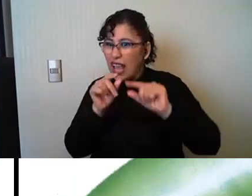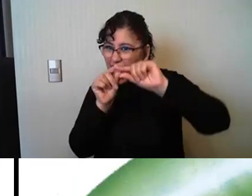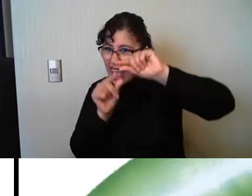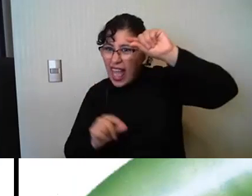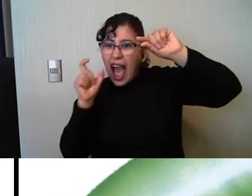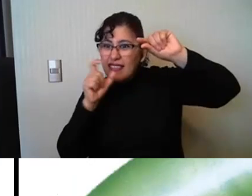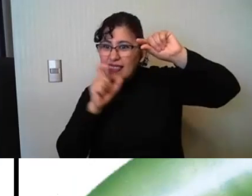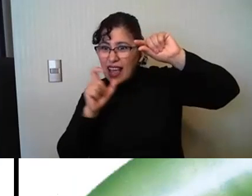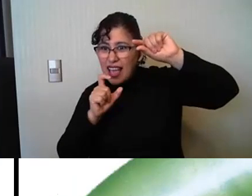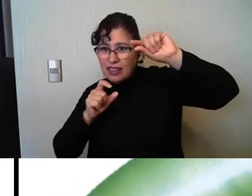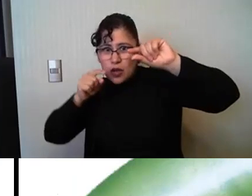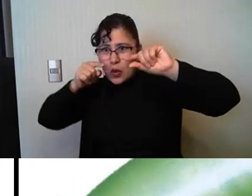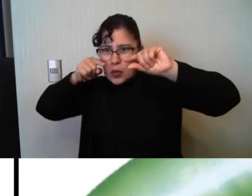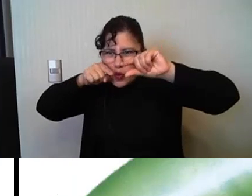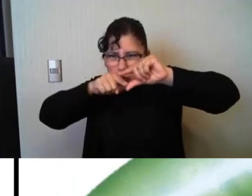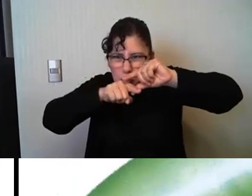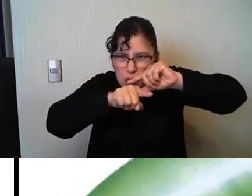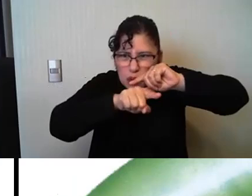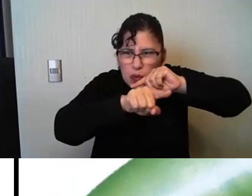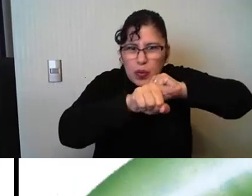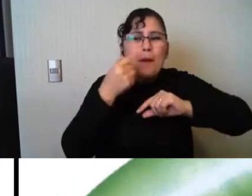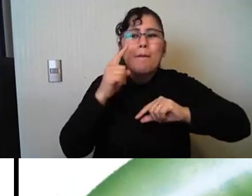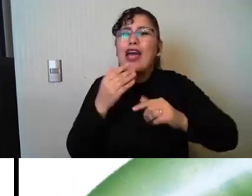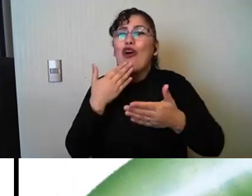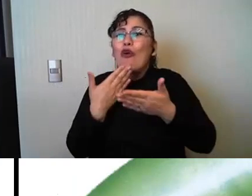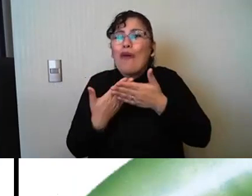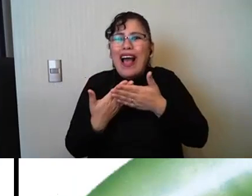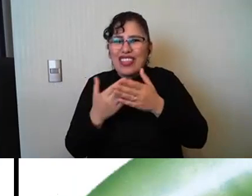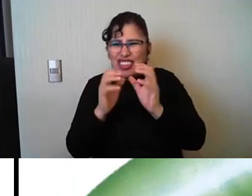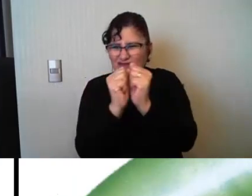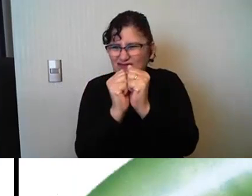uno diseca o las limpia quedan estos poros, ¿ya?